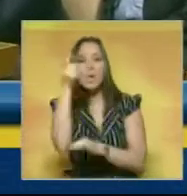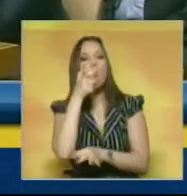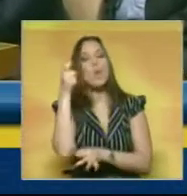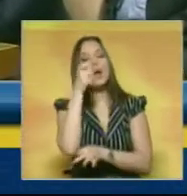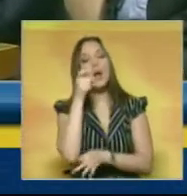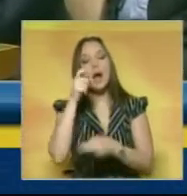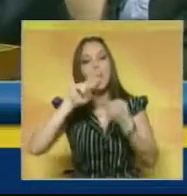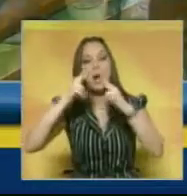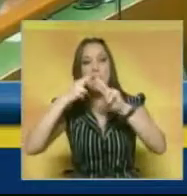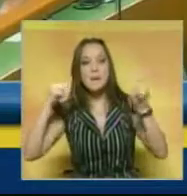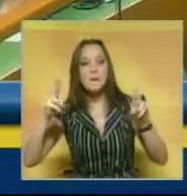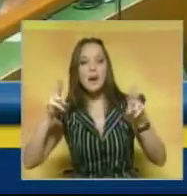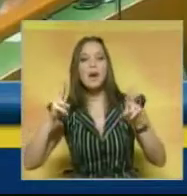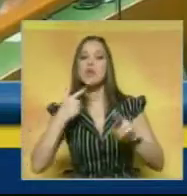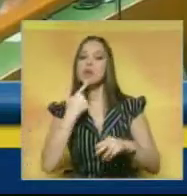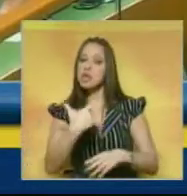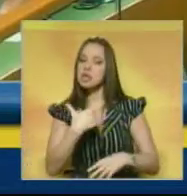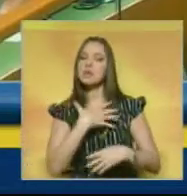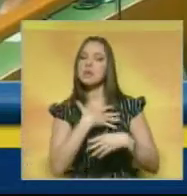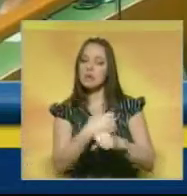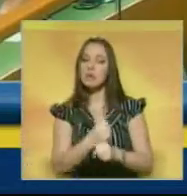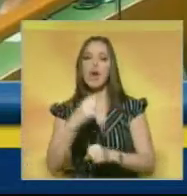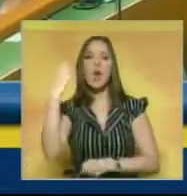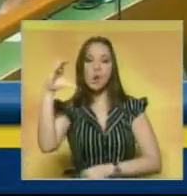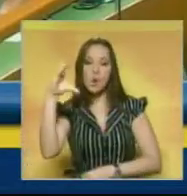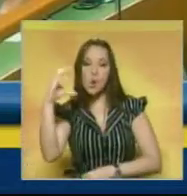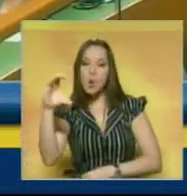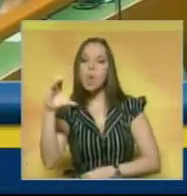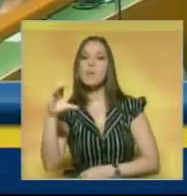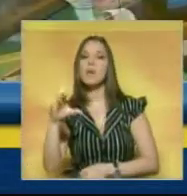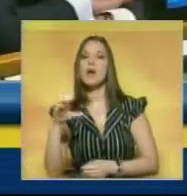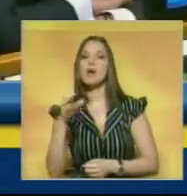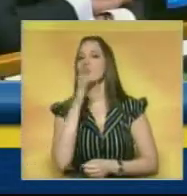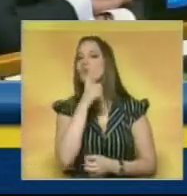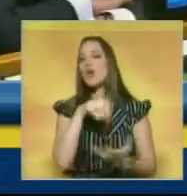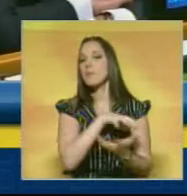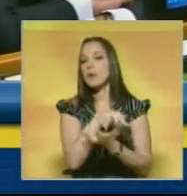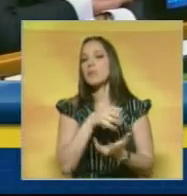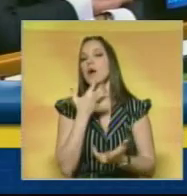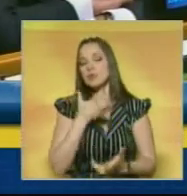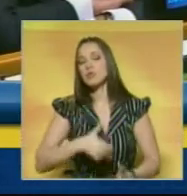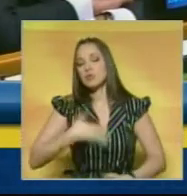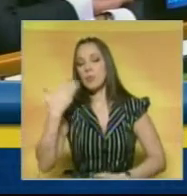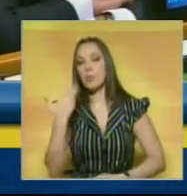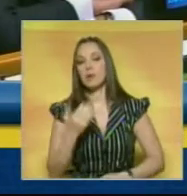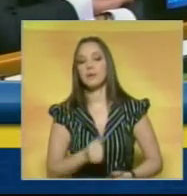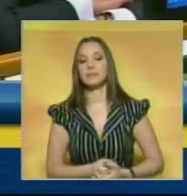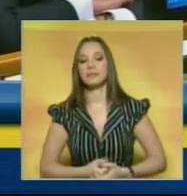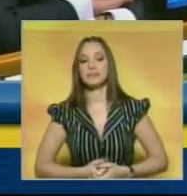y se mostró confiado en que una Colombia sin conflicto es posible.